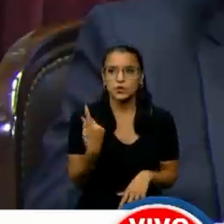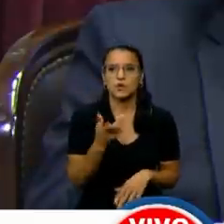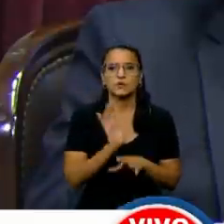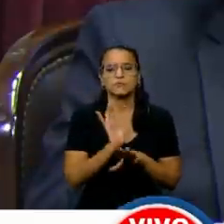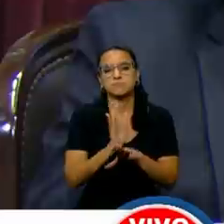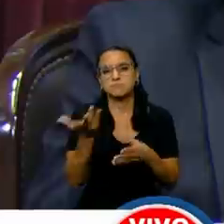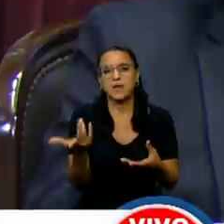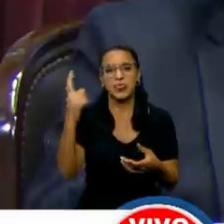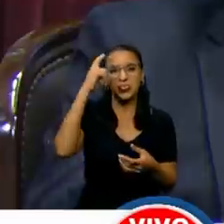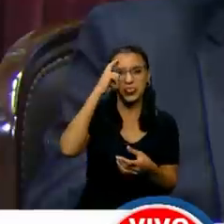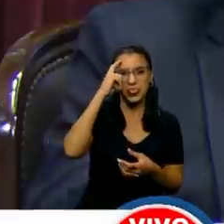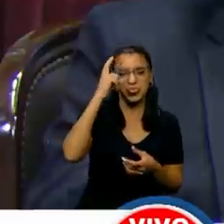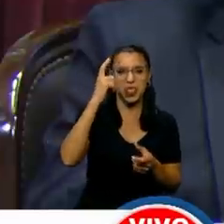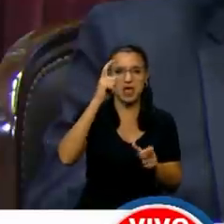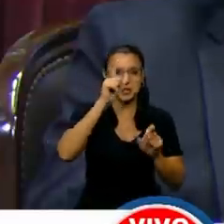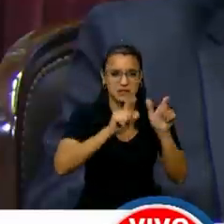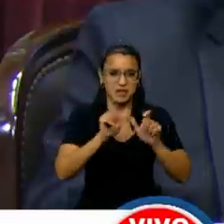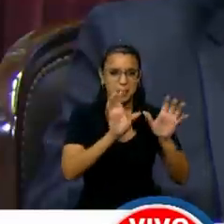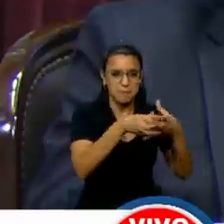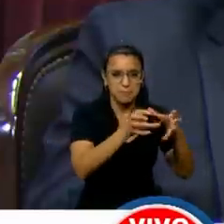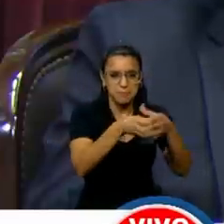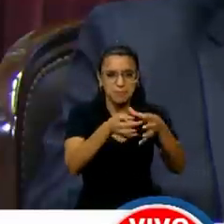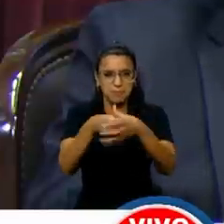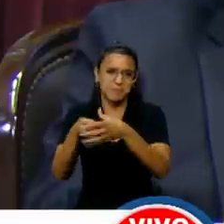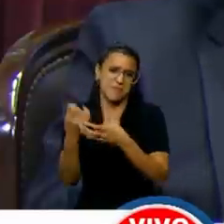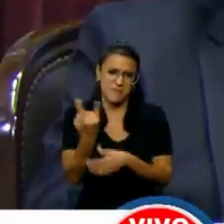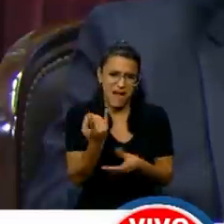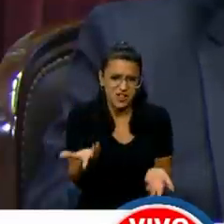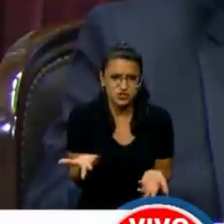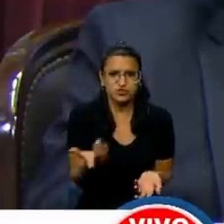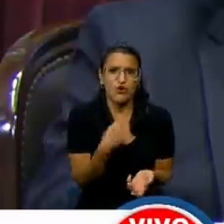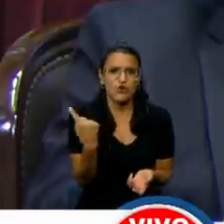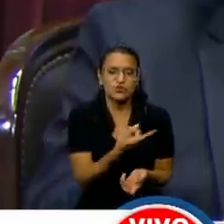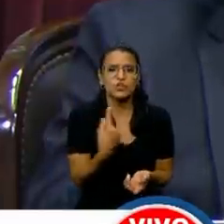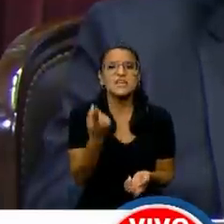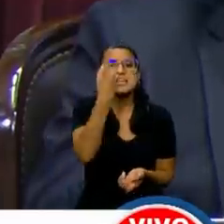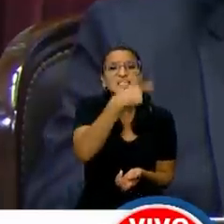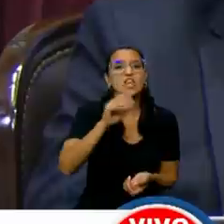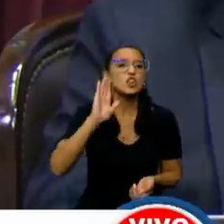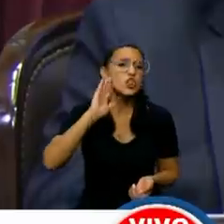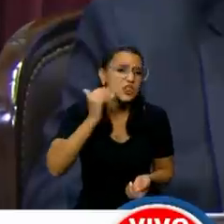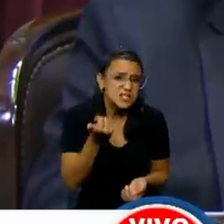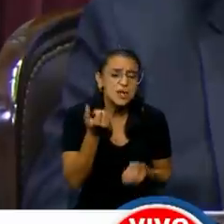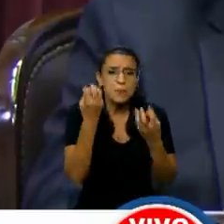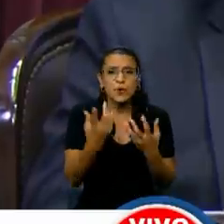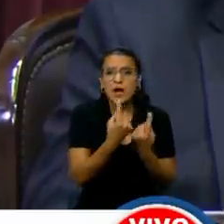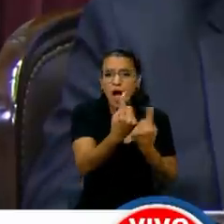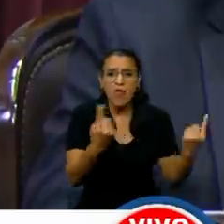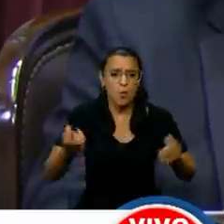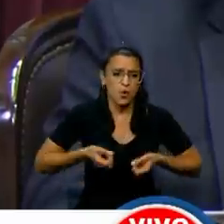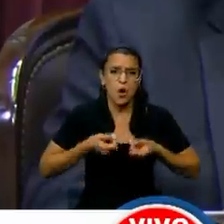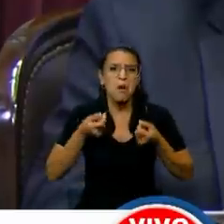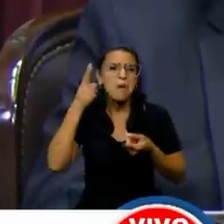partes o diez espacios lo cual es falso somos 116 porque cada uno tenemos libertad